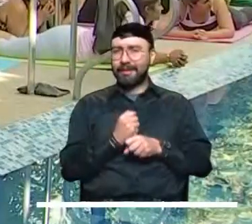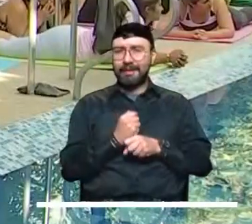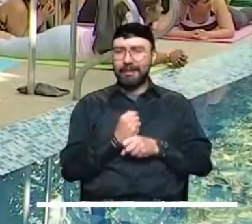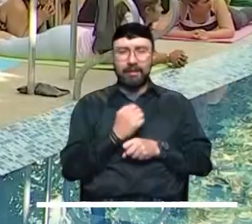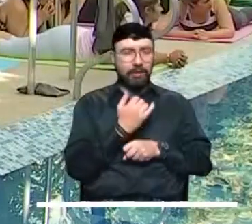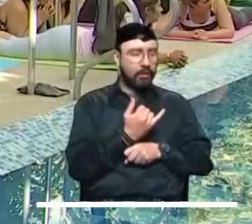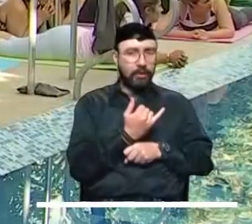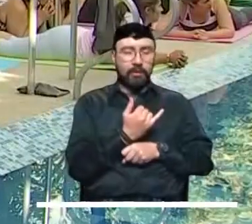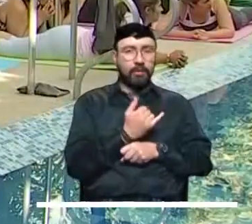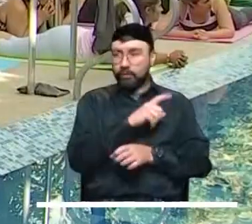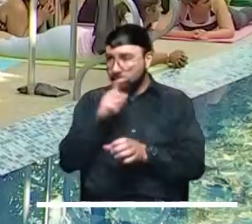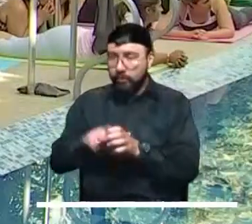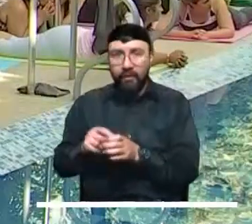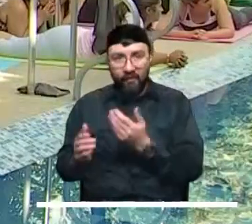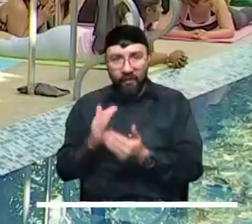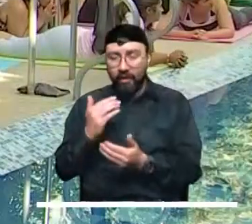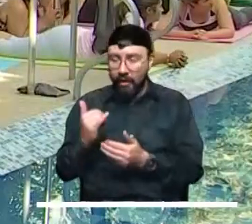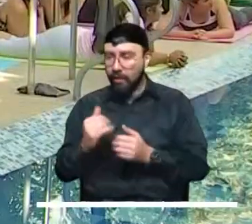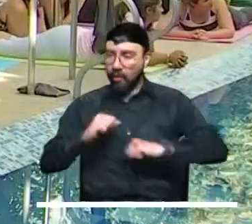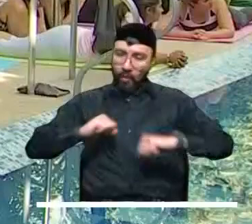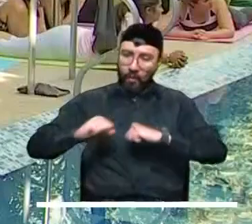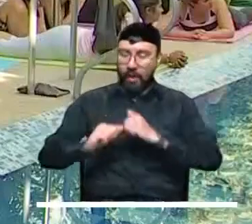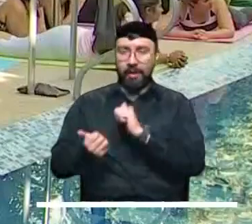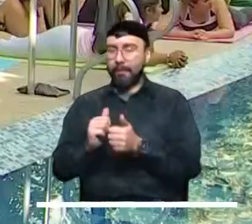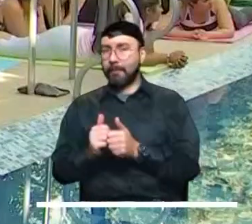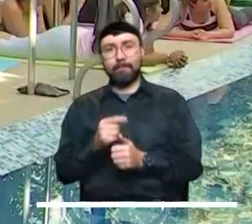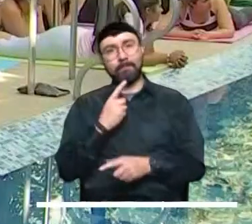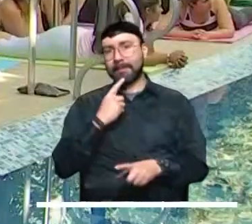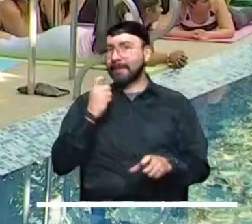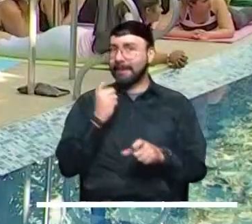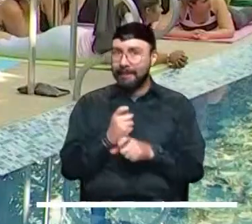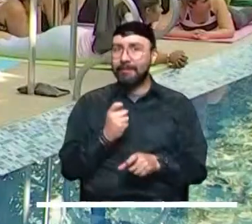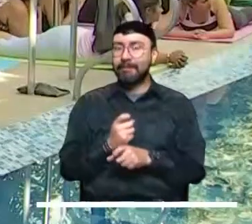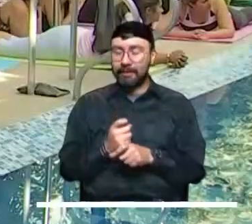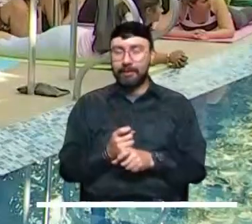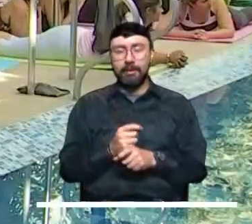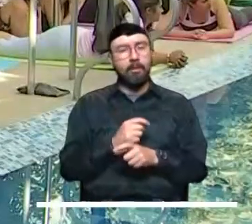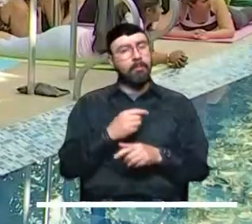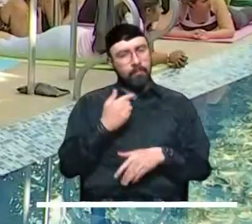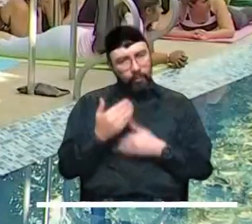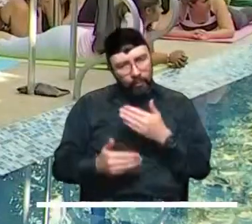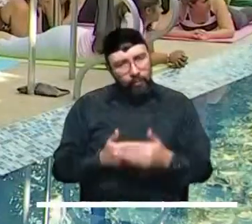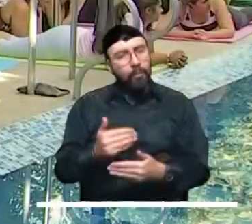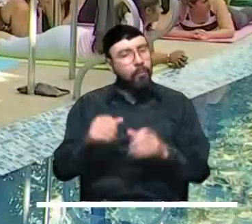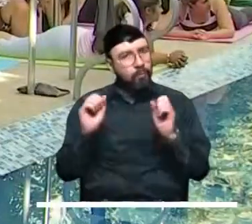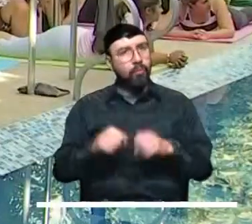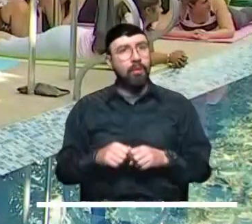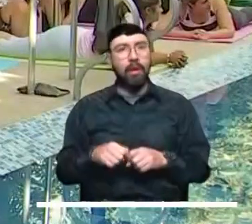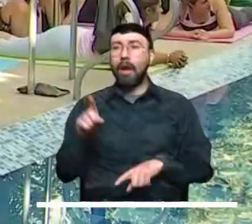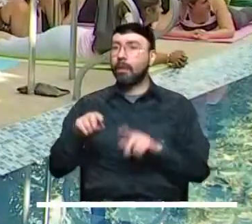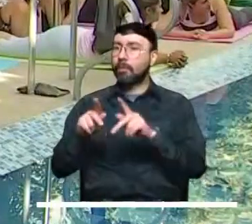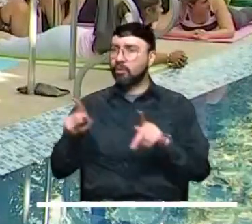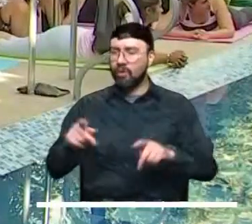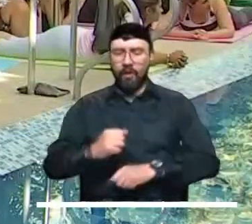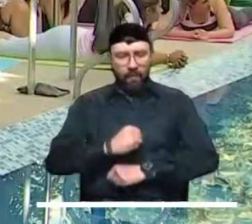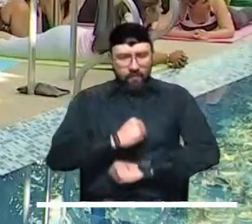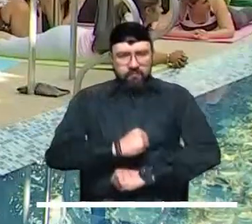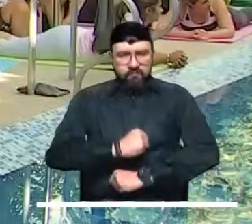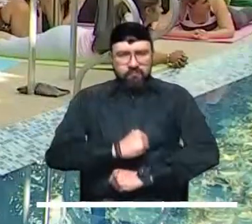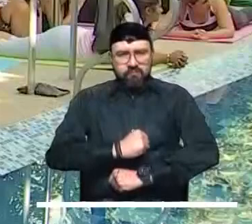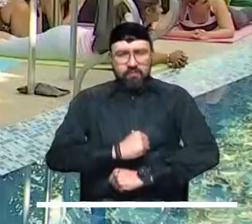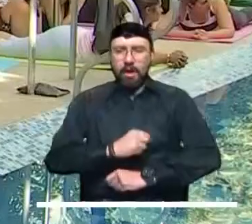iniciar una rutina deportiva. Pero es un proceso de iniciar. Ustedes ven que algunos soportan el